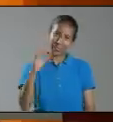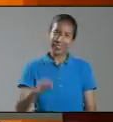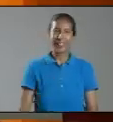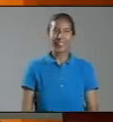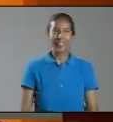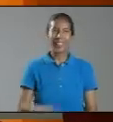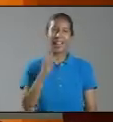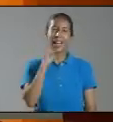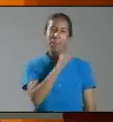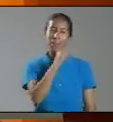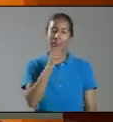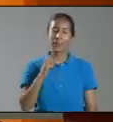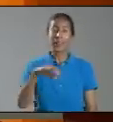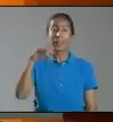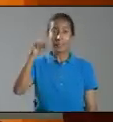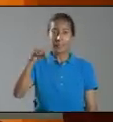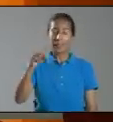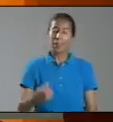Si me los pedís a mí,